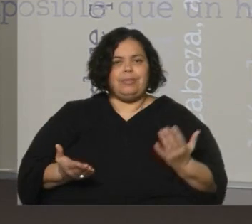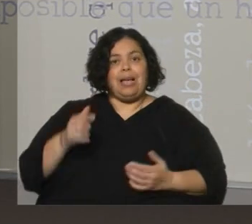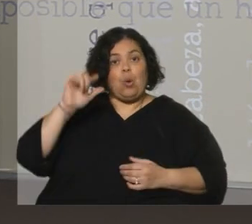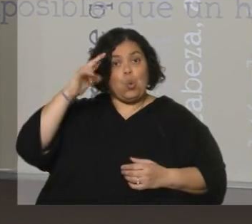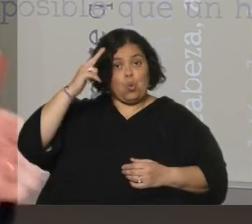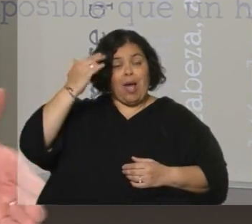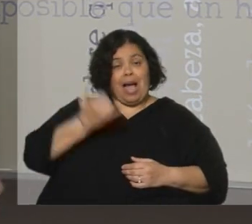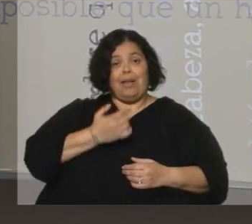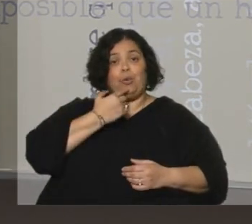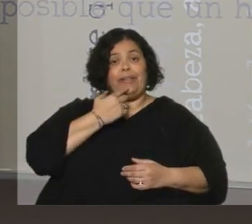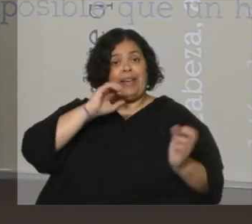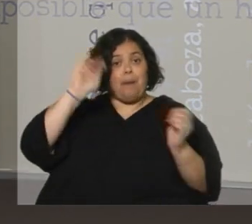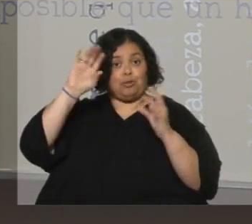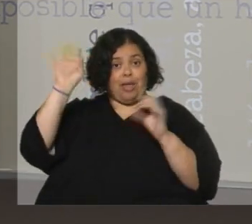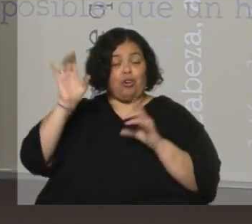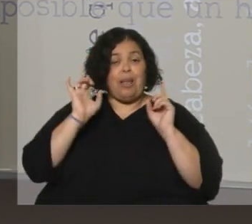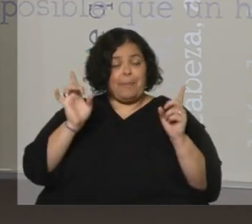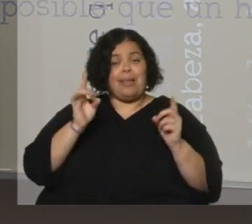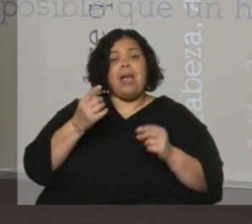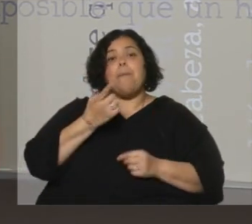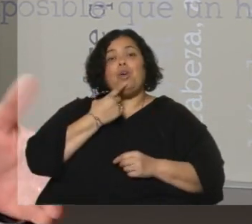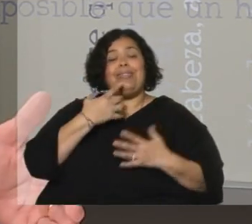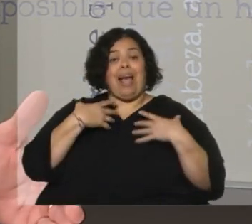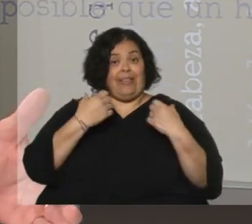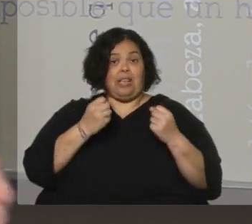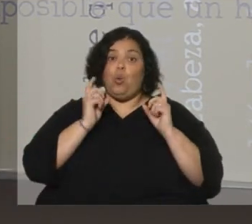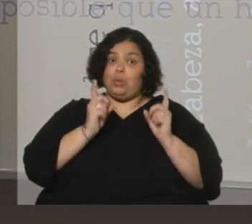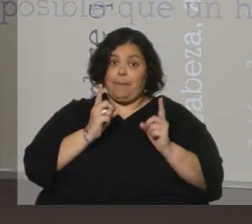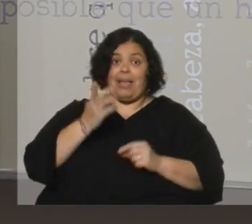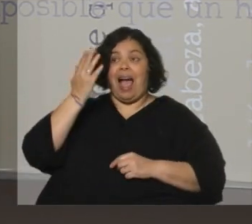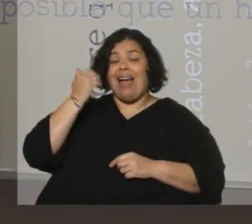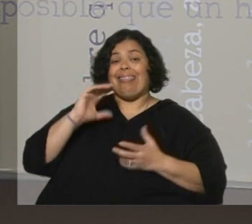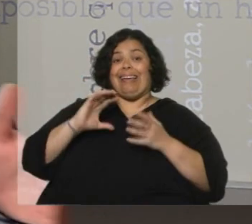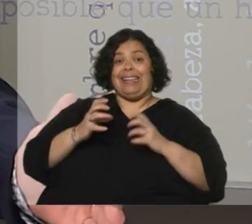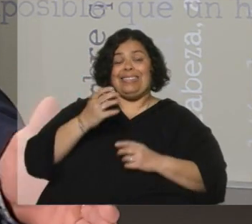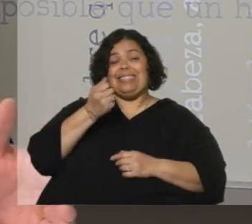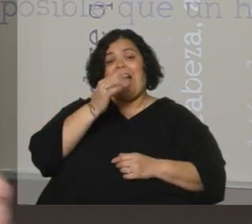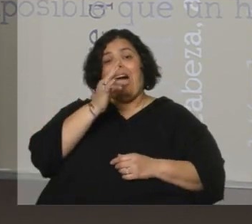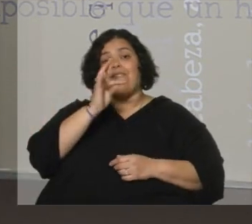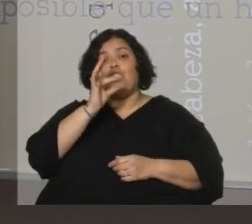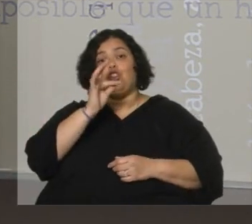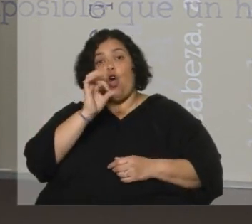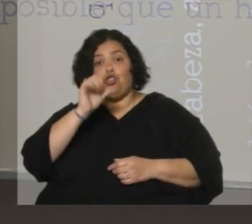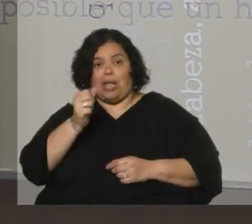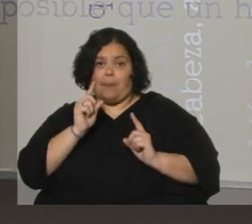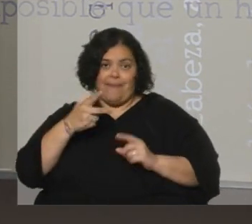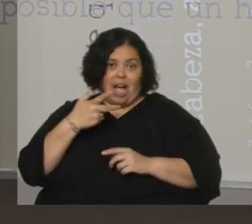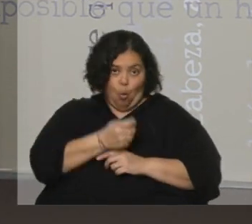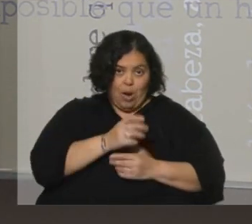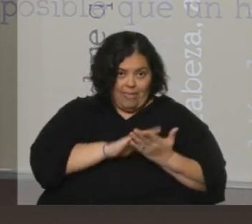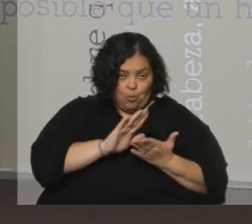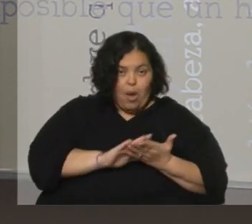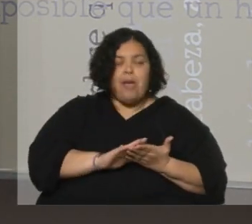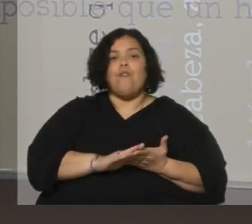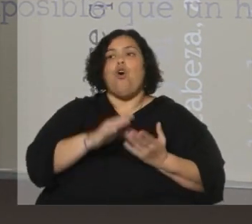política exportadora Uruguay des punto de vista sanitario ha hecho los deberes después de la crisis laosa volvimos a vacunar y hemos salido a abrir mercados siendo un país con